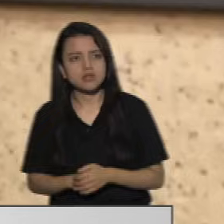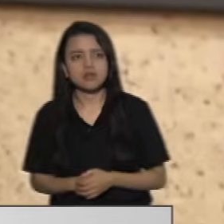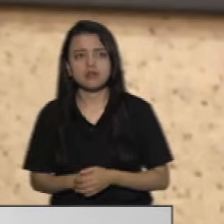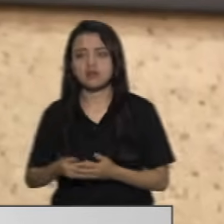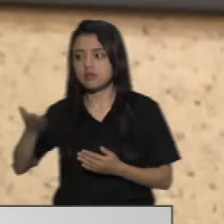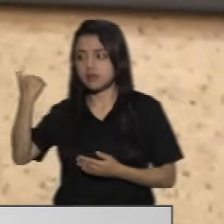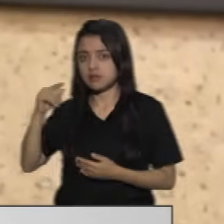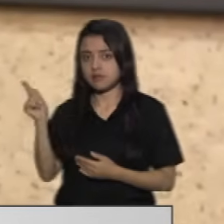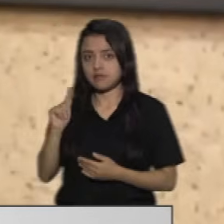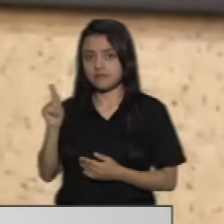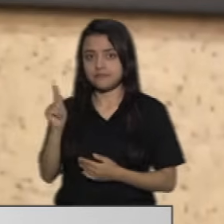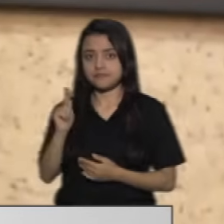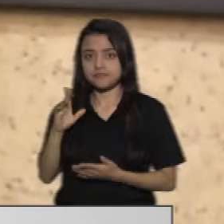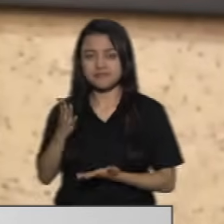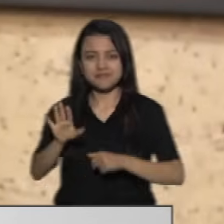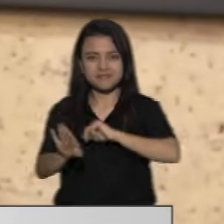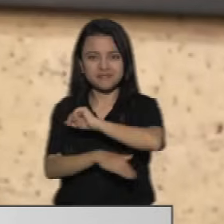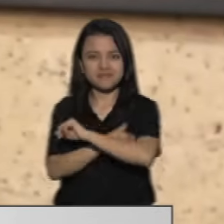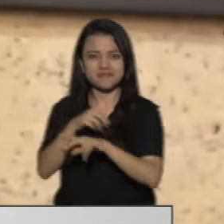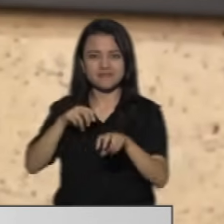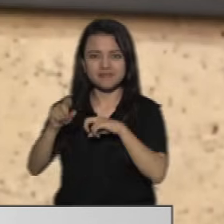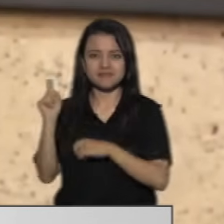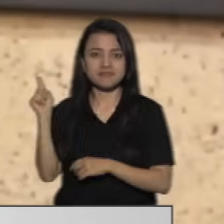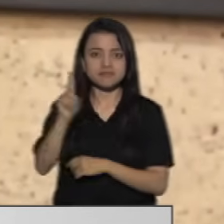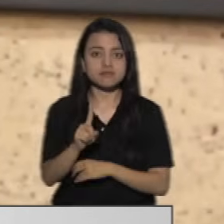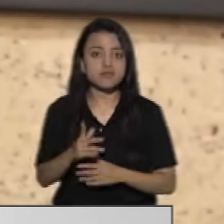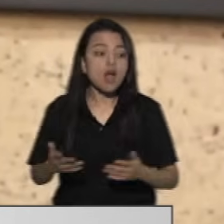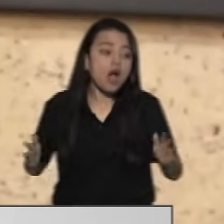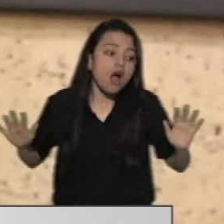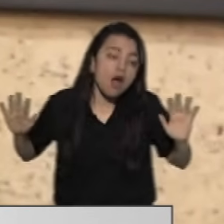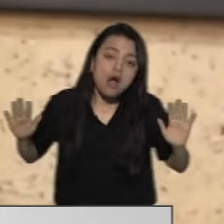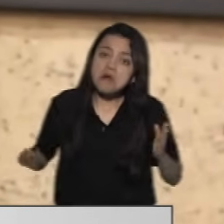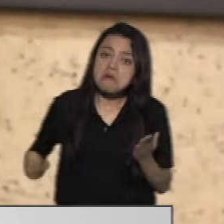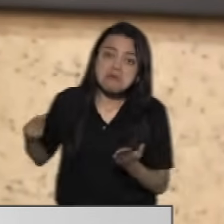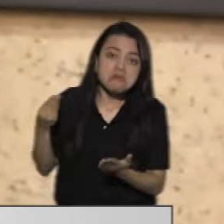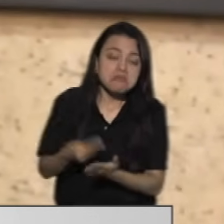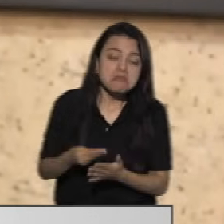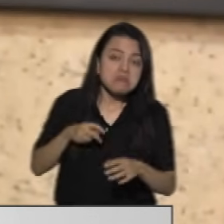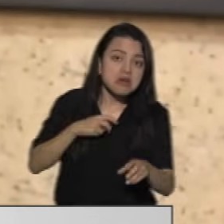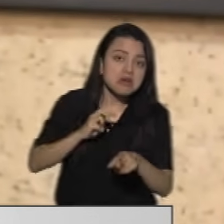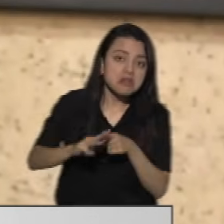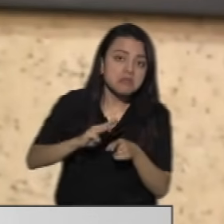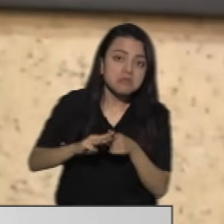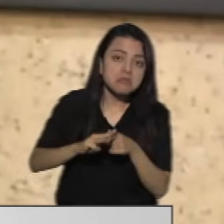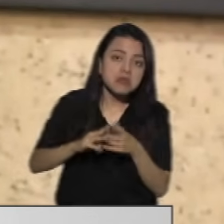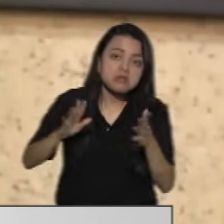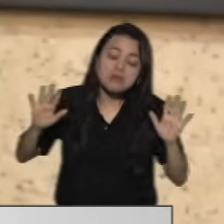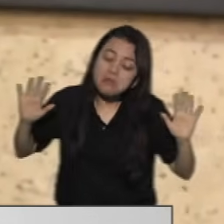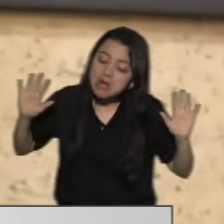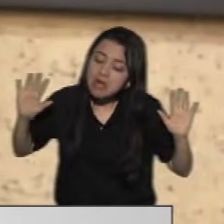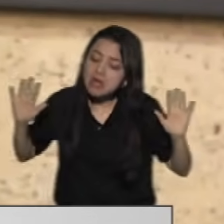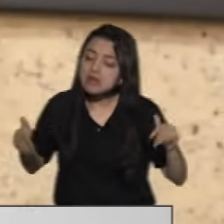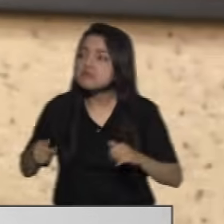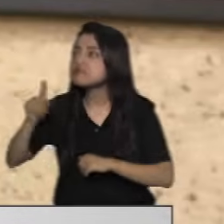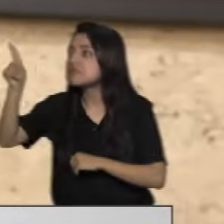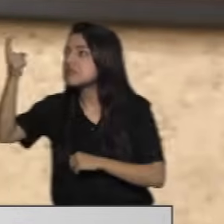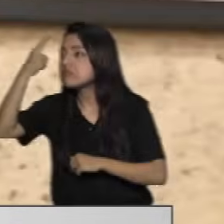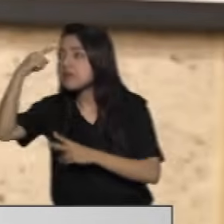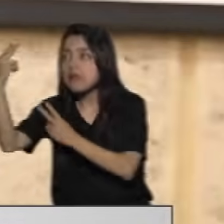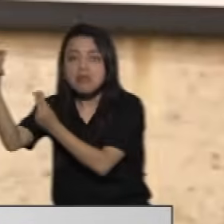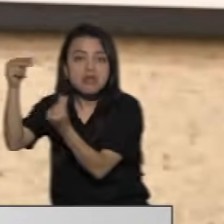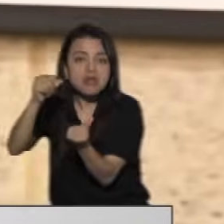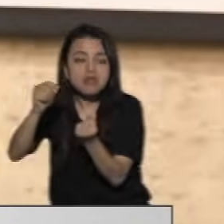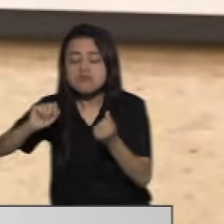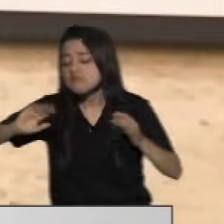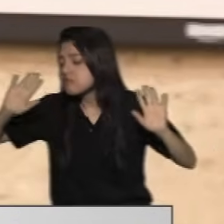su ministro de Transporte y nos dijo, pues si no paran el metro, el gobierno nacional que financia otras obras, las va a parar, hasta que nos hagan